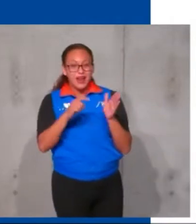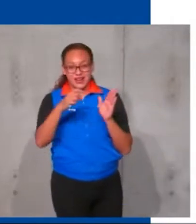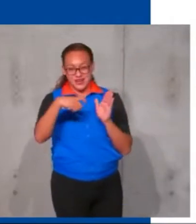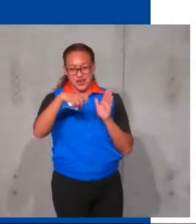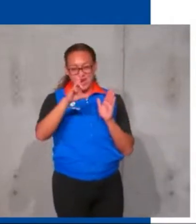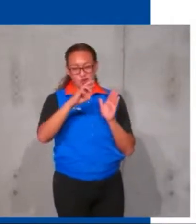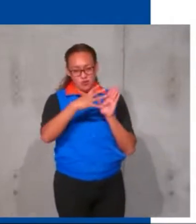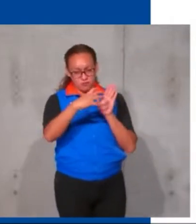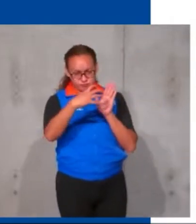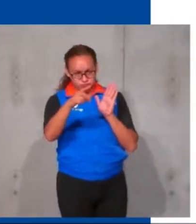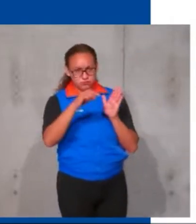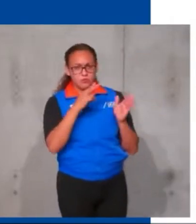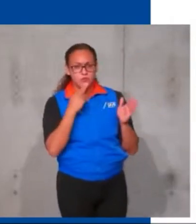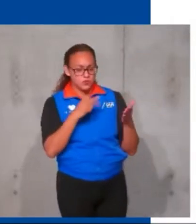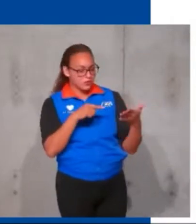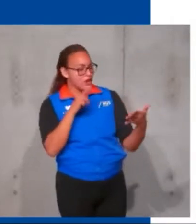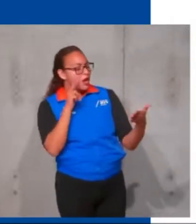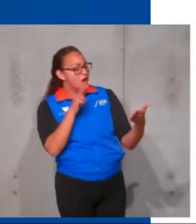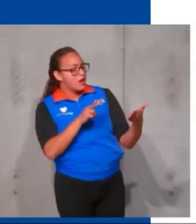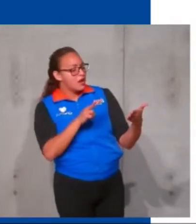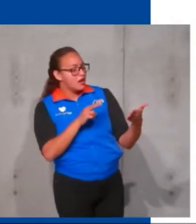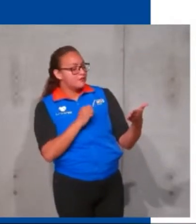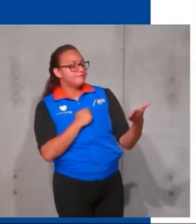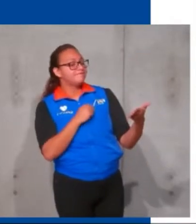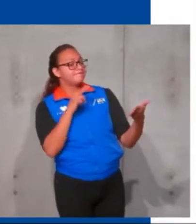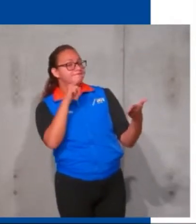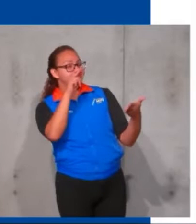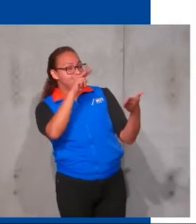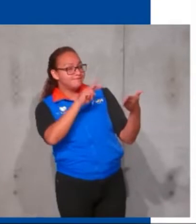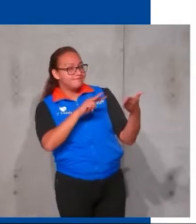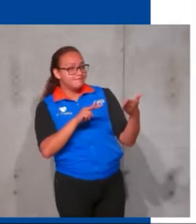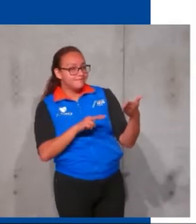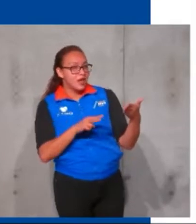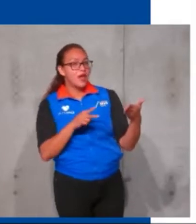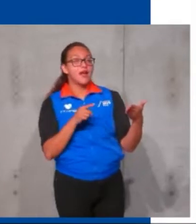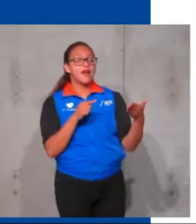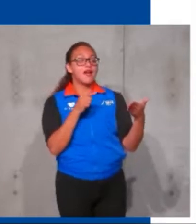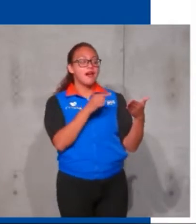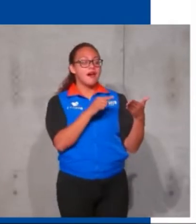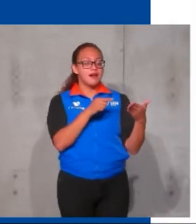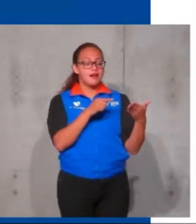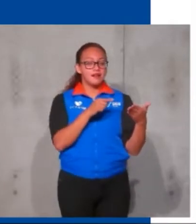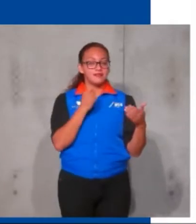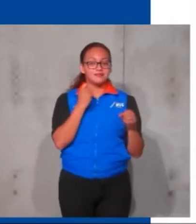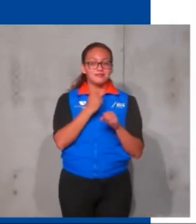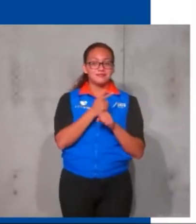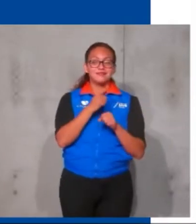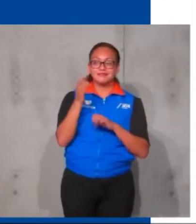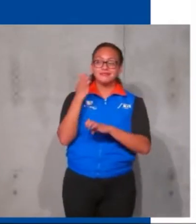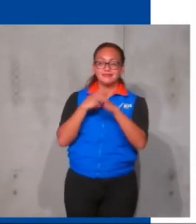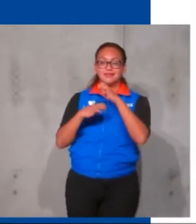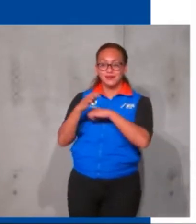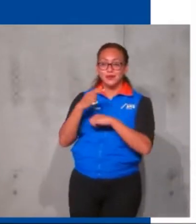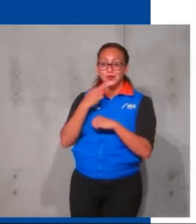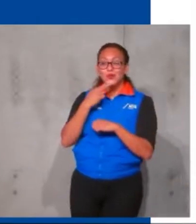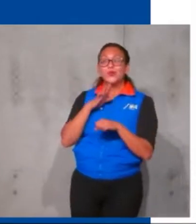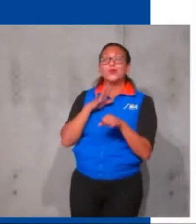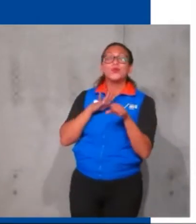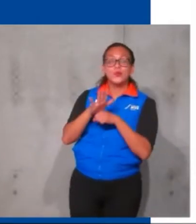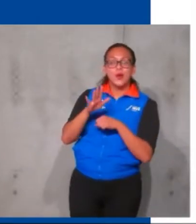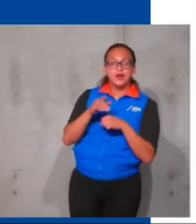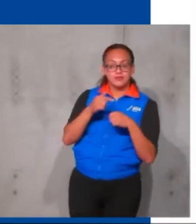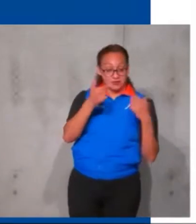SASB y ahí tienen una clasificación de indicadores que son